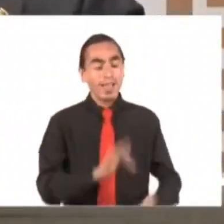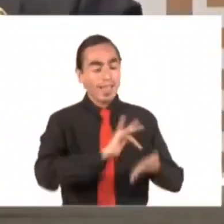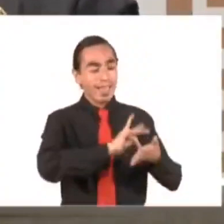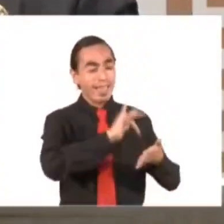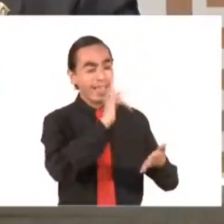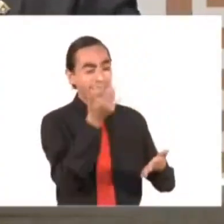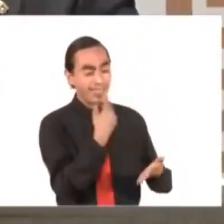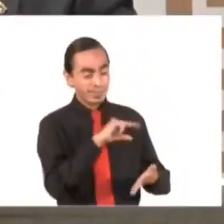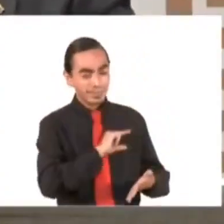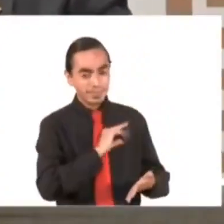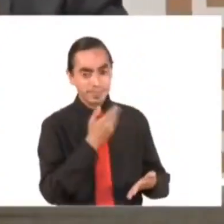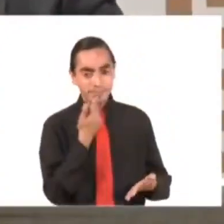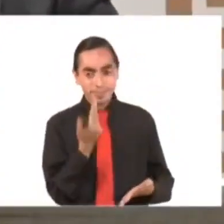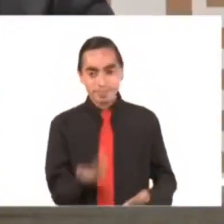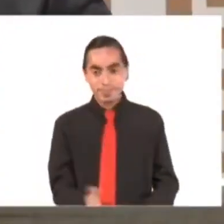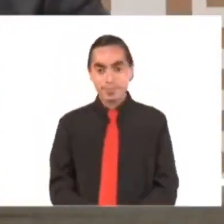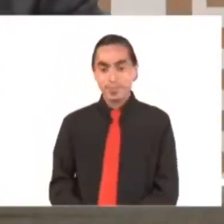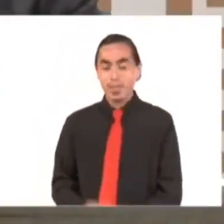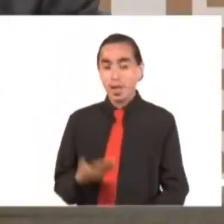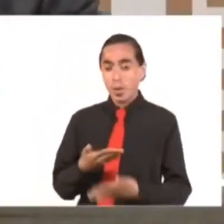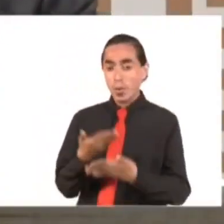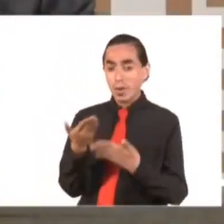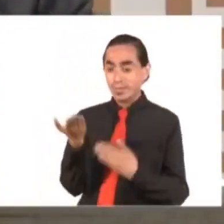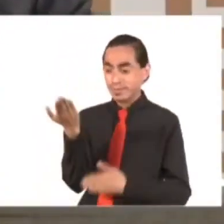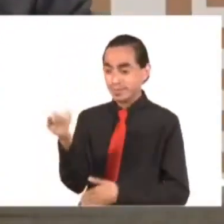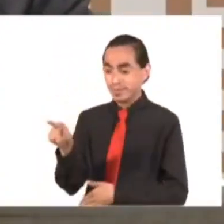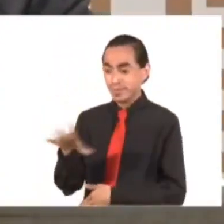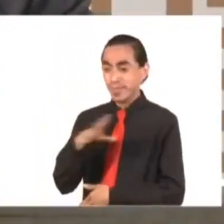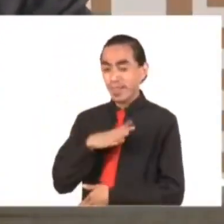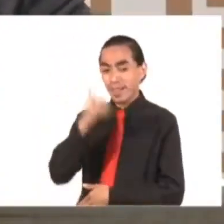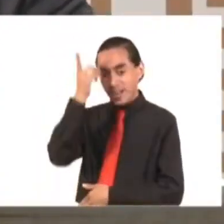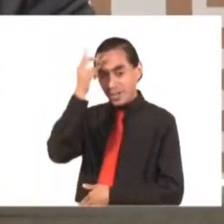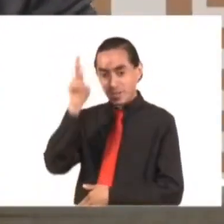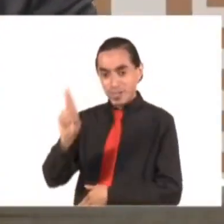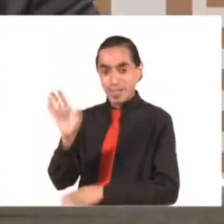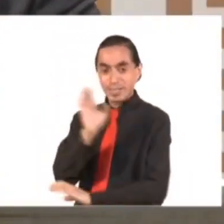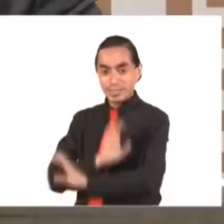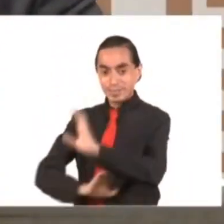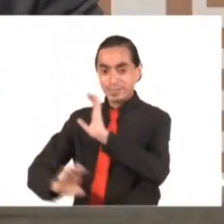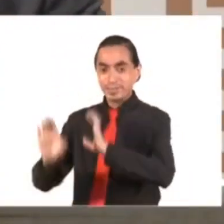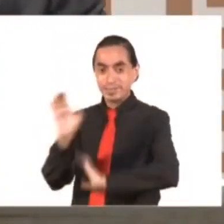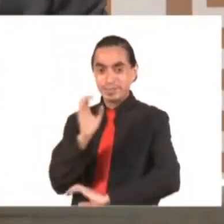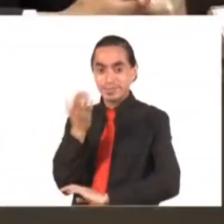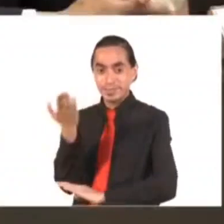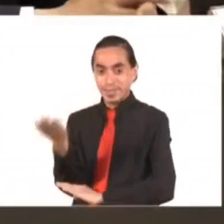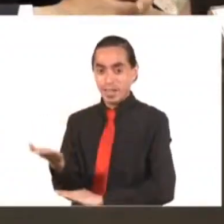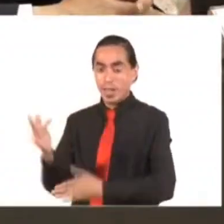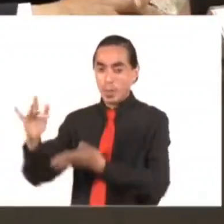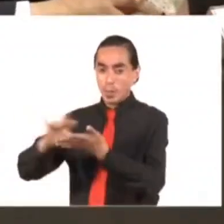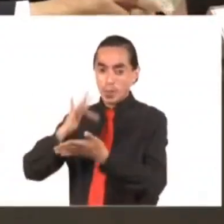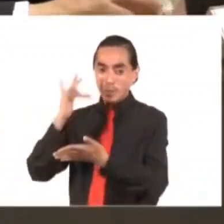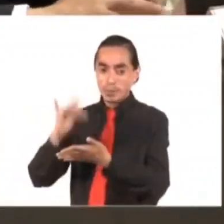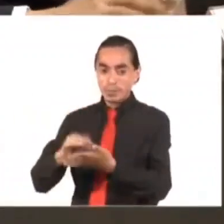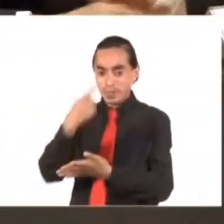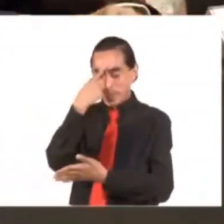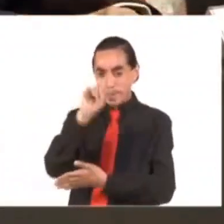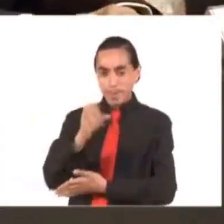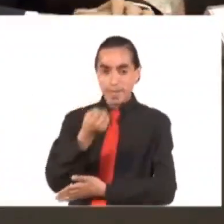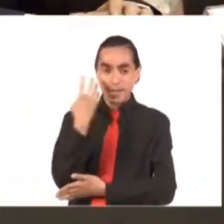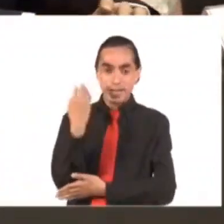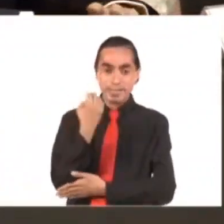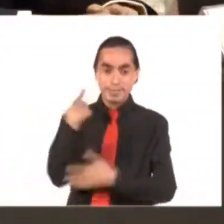Gracias, estimada Leonor. Le solicitamos ahora de nuevo a la doctora Claudia Sheinbaum Pardo que nos apoye con la